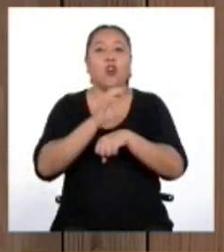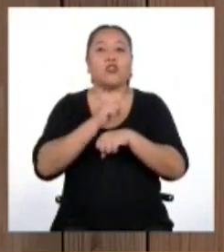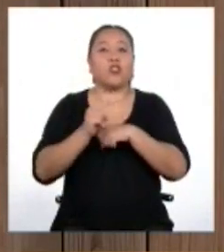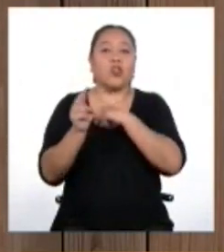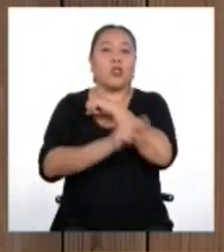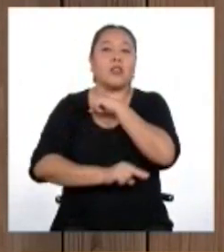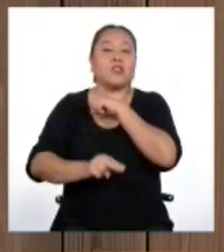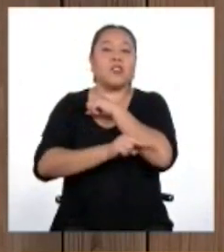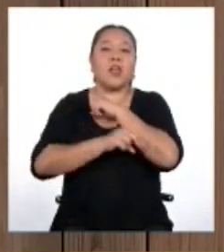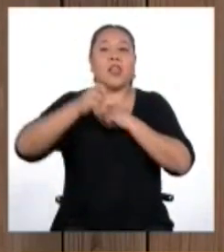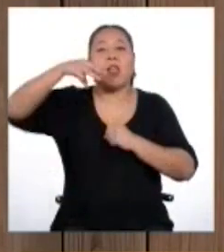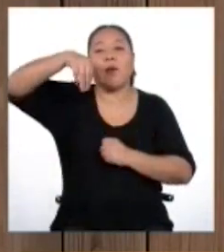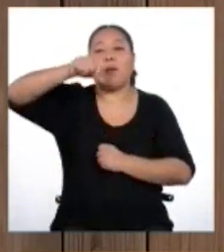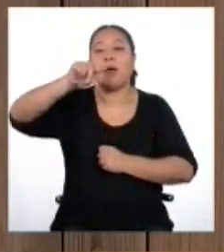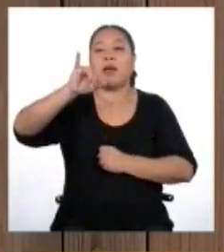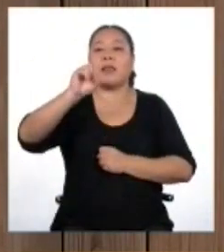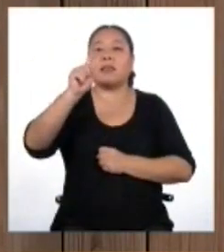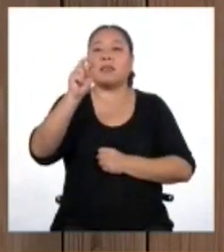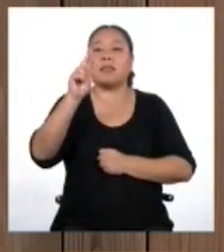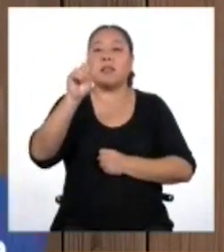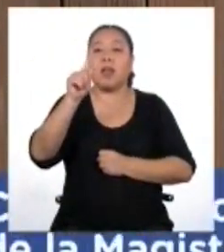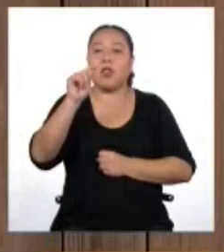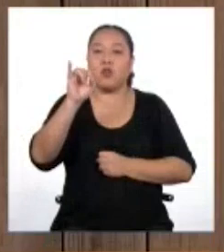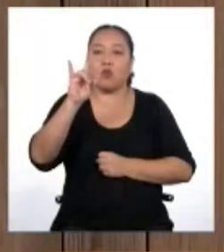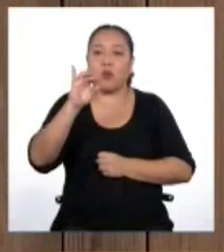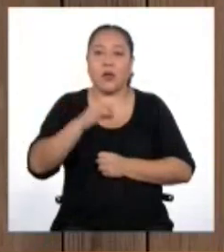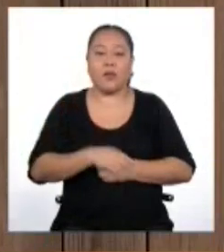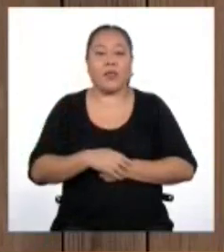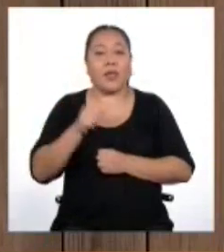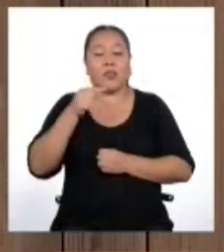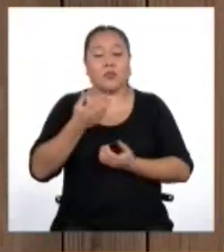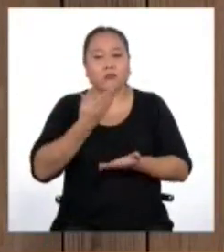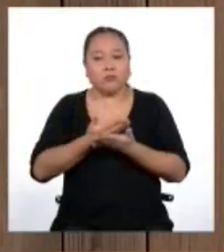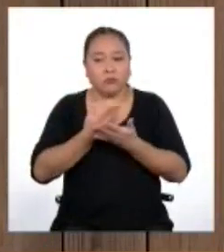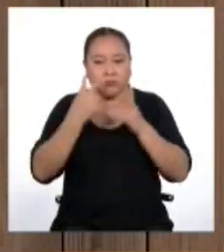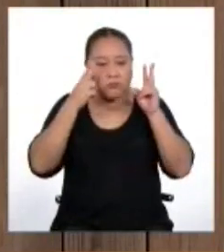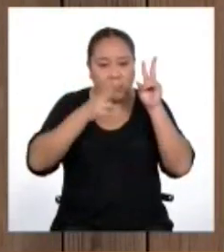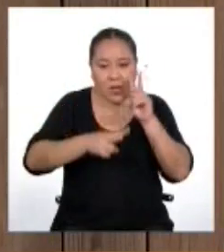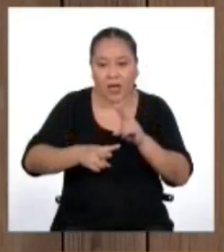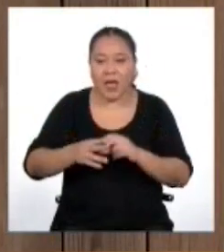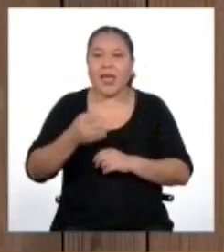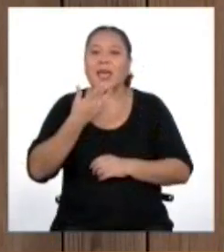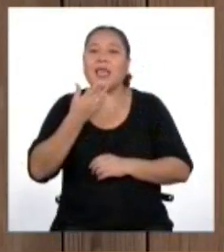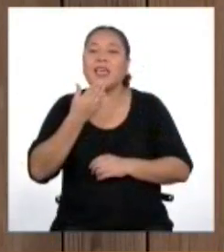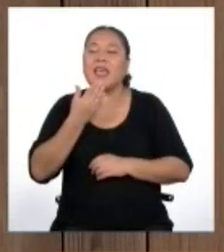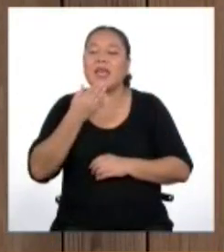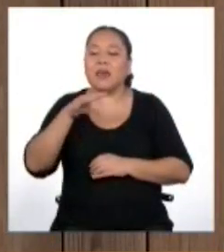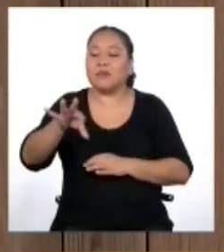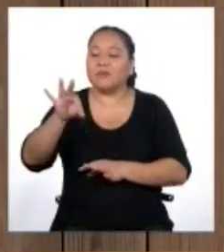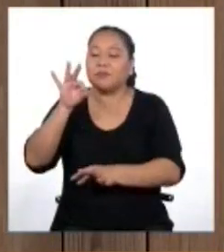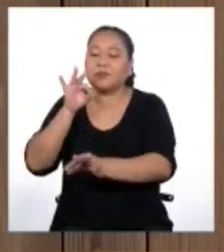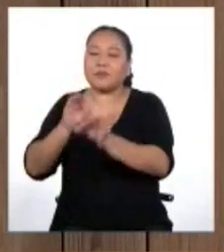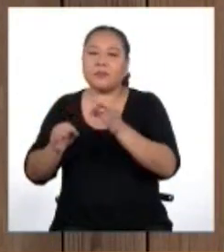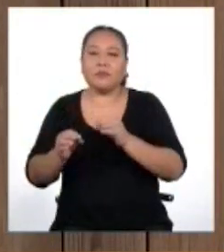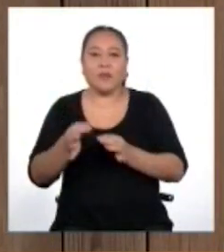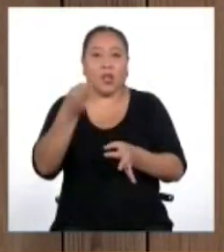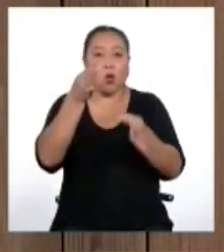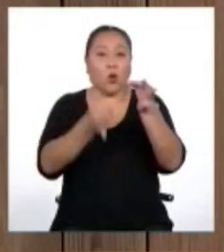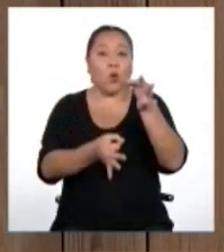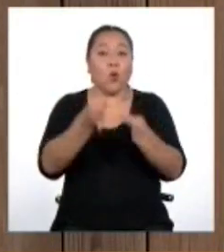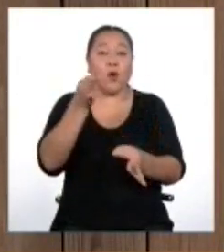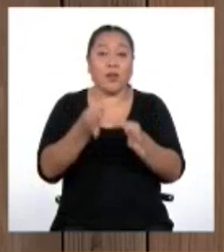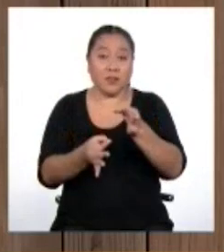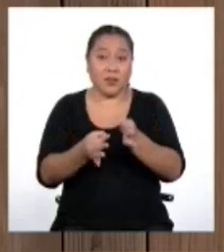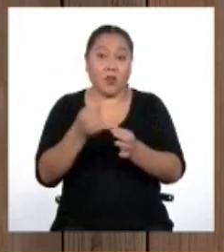la Magistratura, que se encarga de asegurar la selección y el nombramiento de los jueces, juezas y